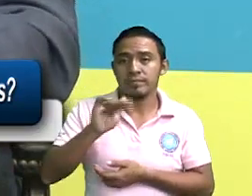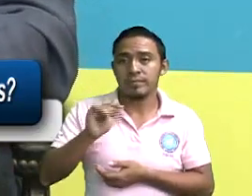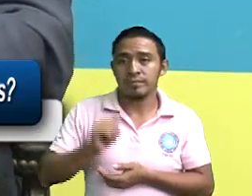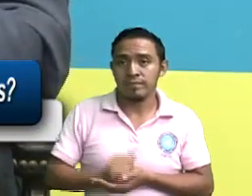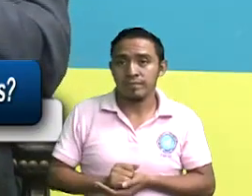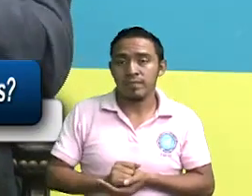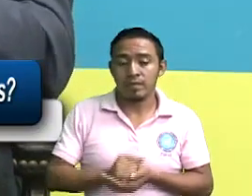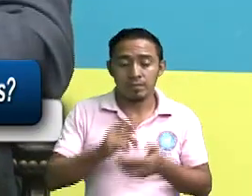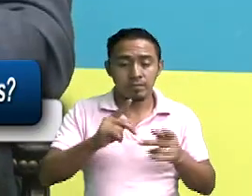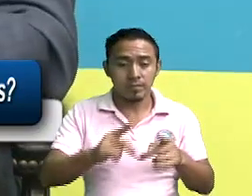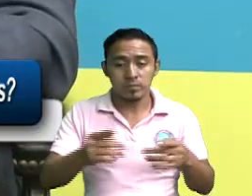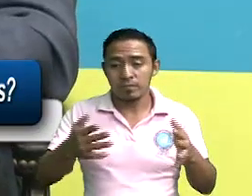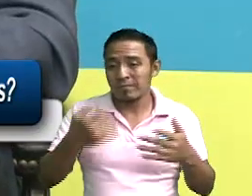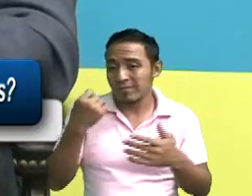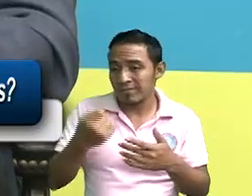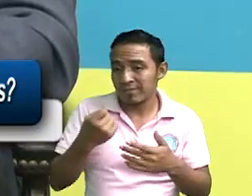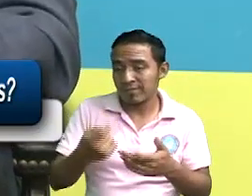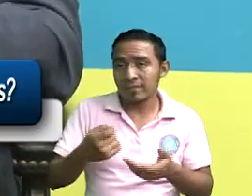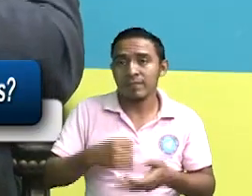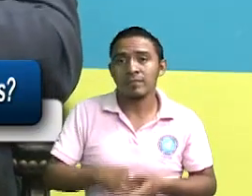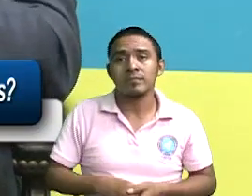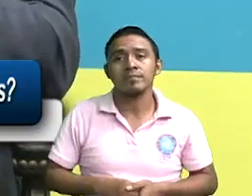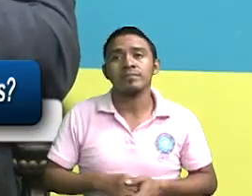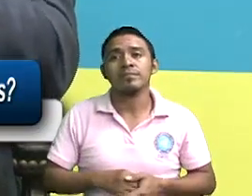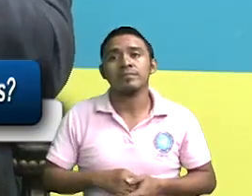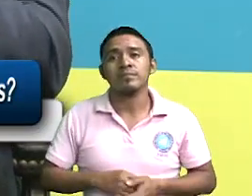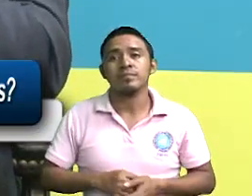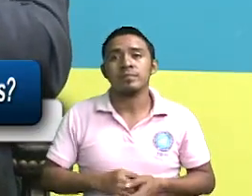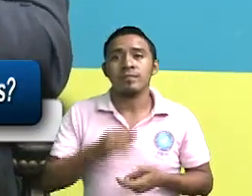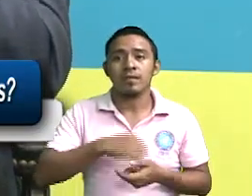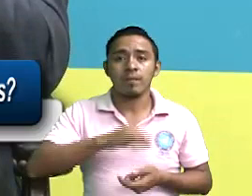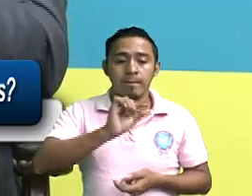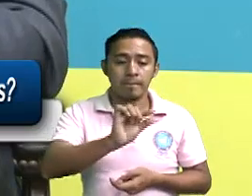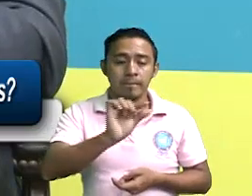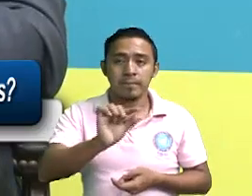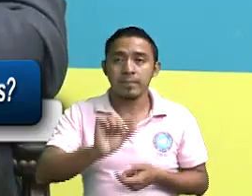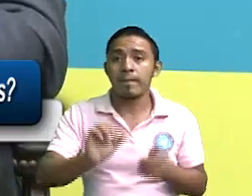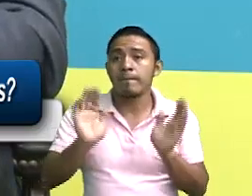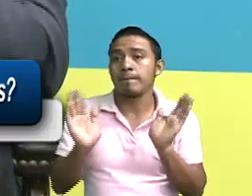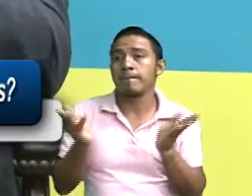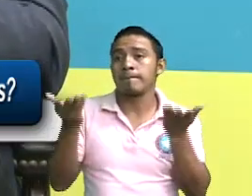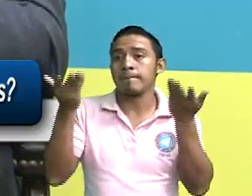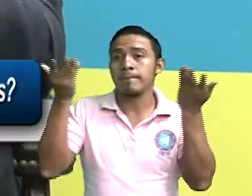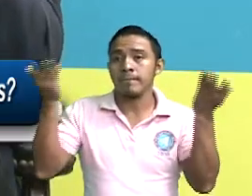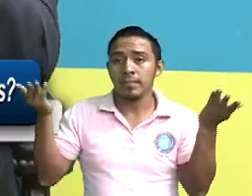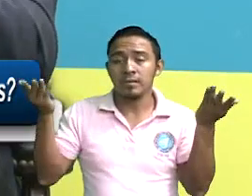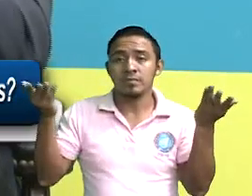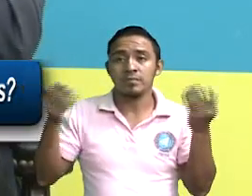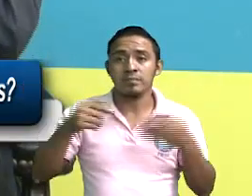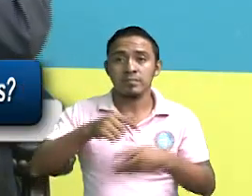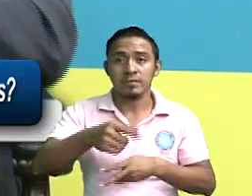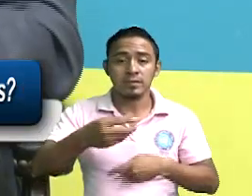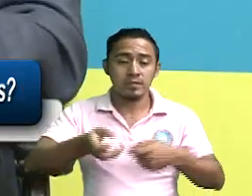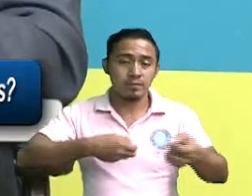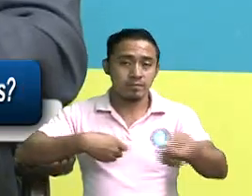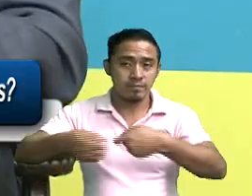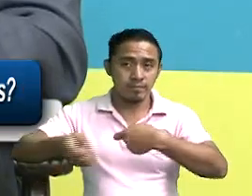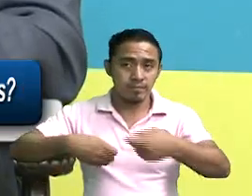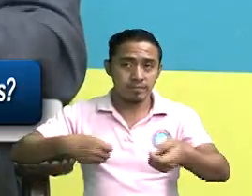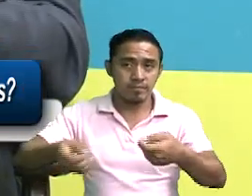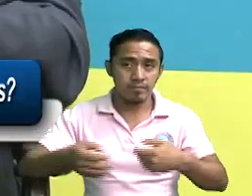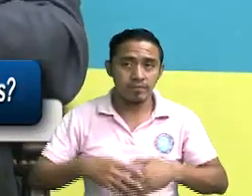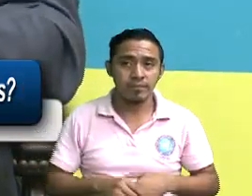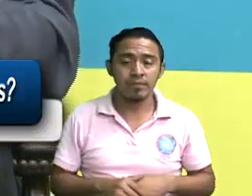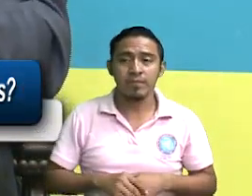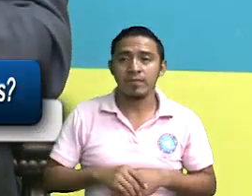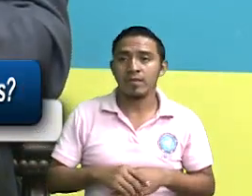paciente por carencia de vitaminas, estas son a unas dosis mucho mayores que estas que se comercializan,